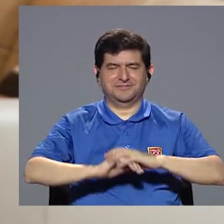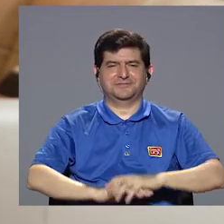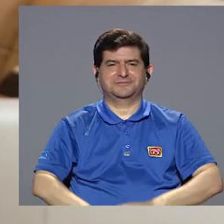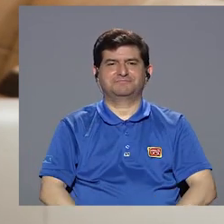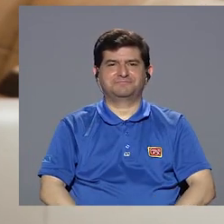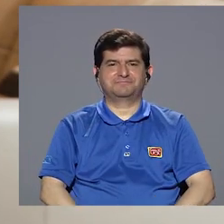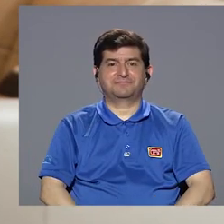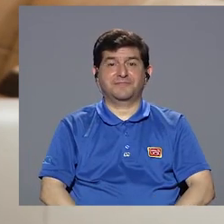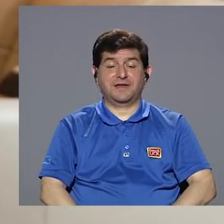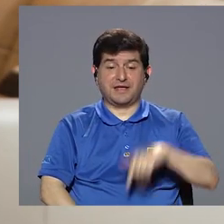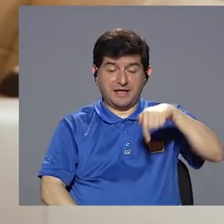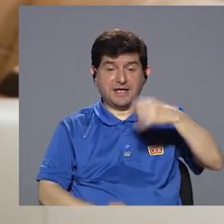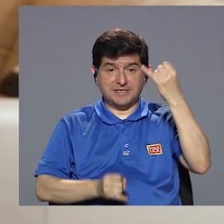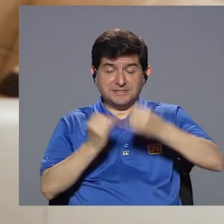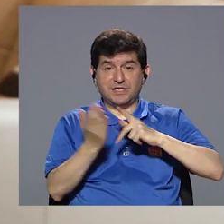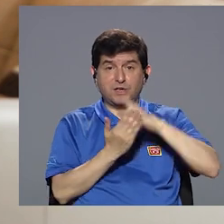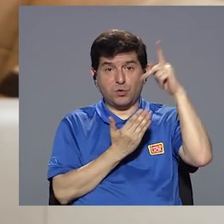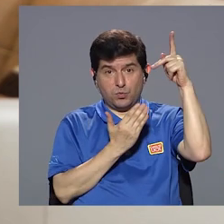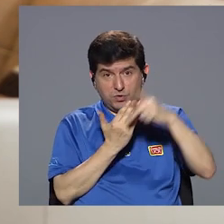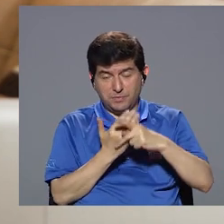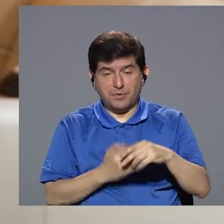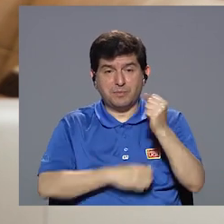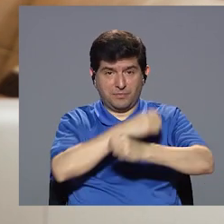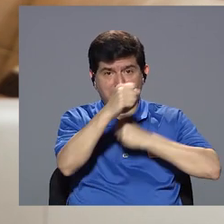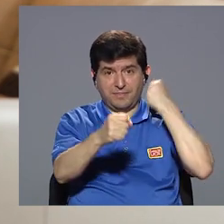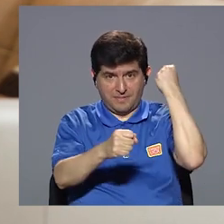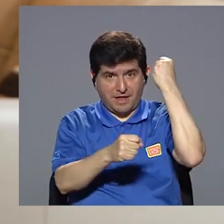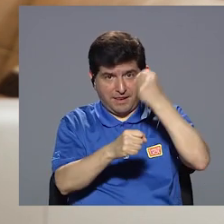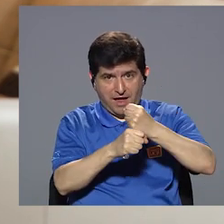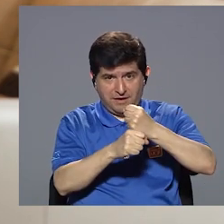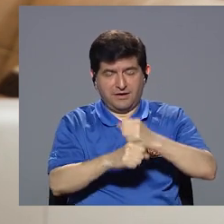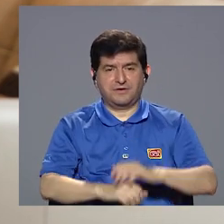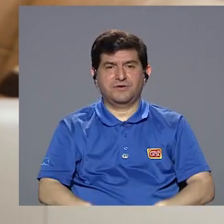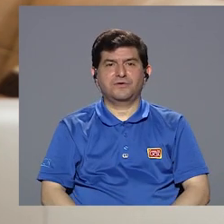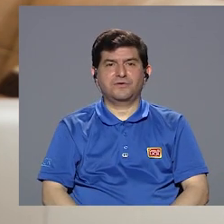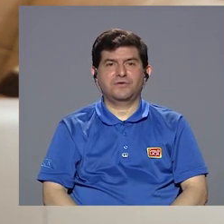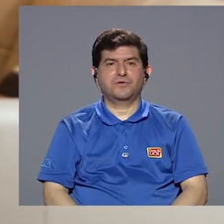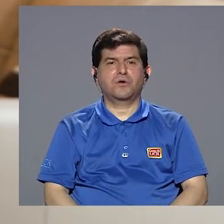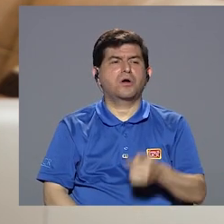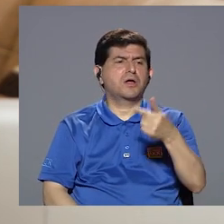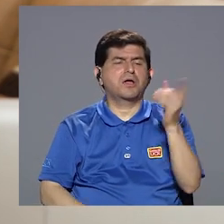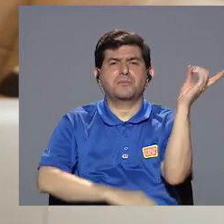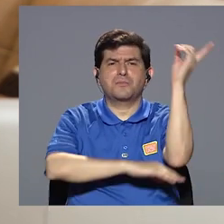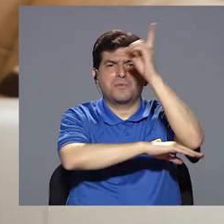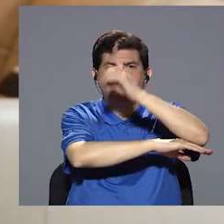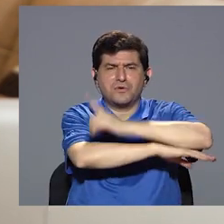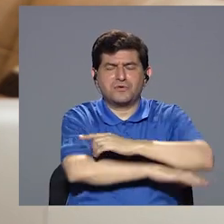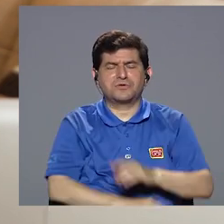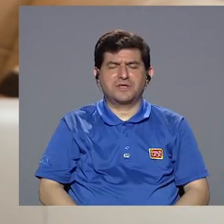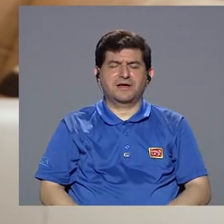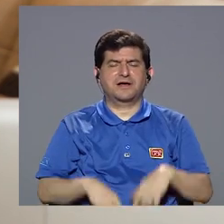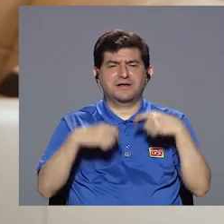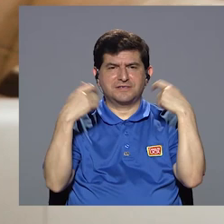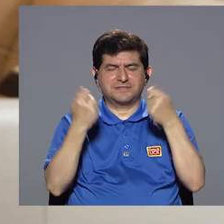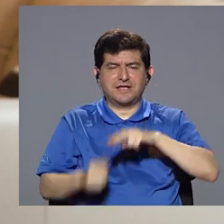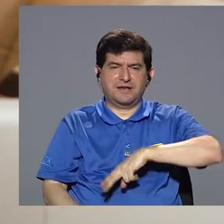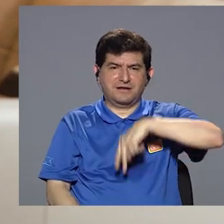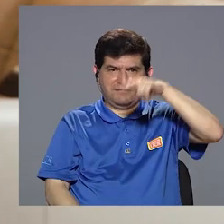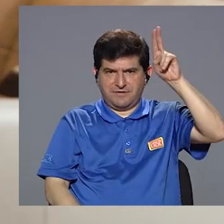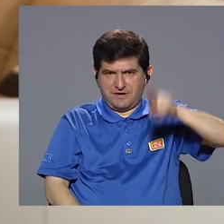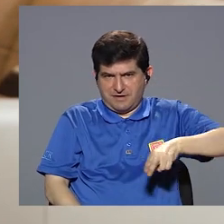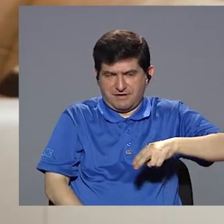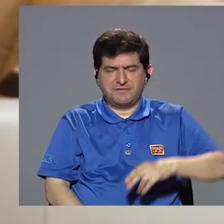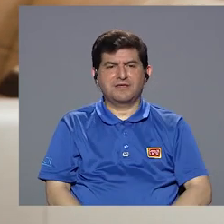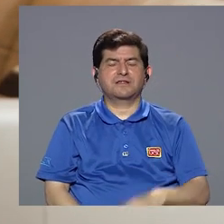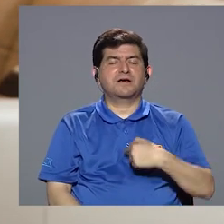y ya que este es el último programa del año y en dentro de muy pocos días se celebrará la